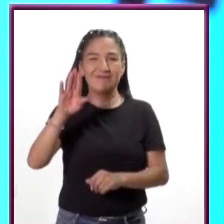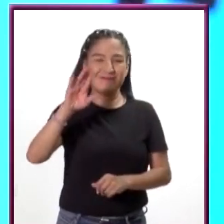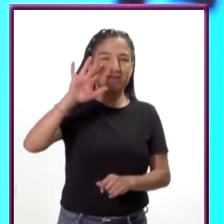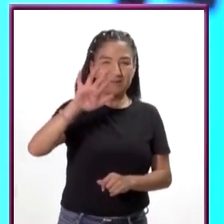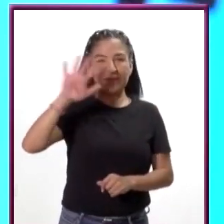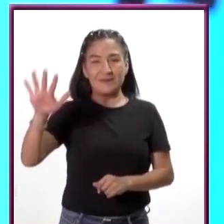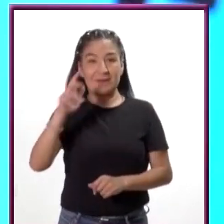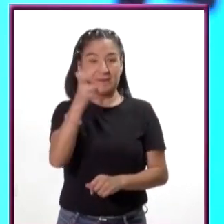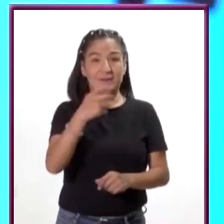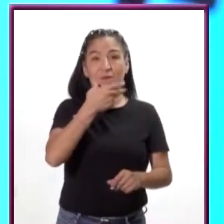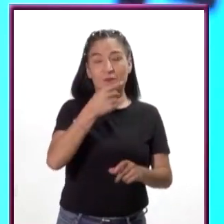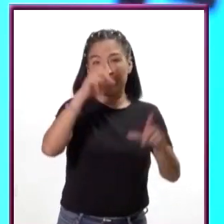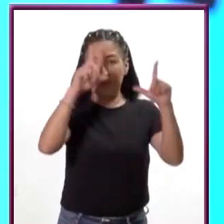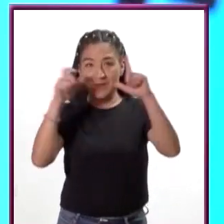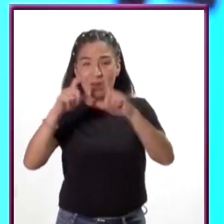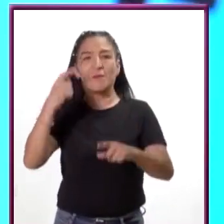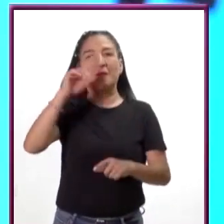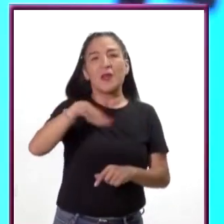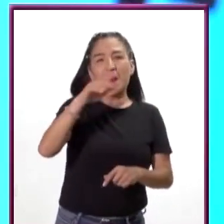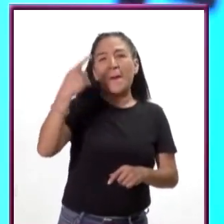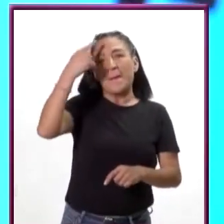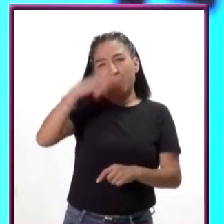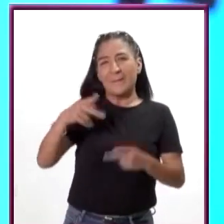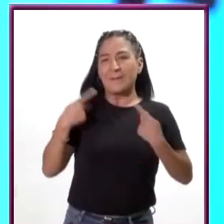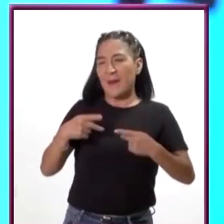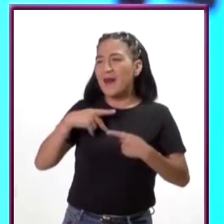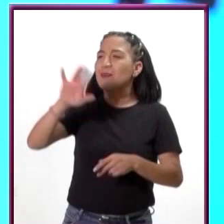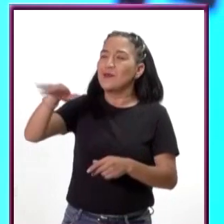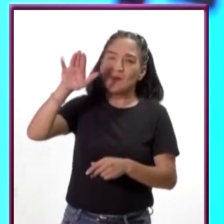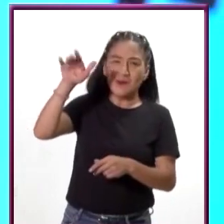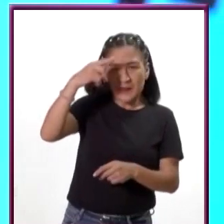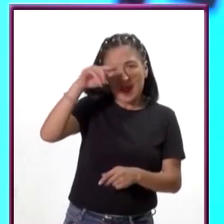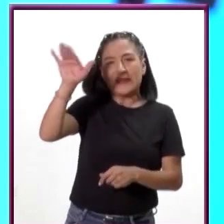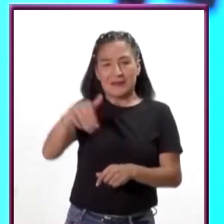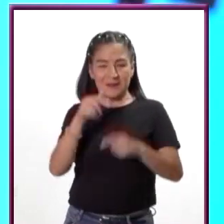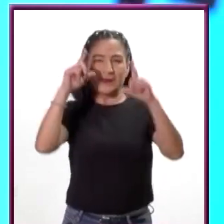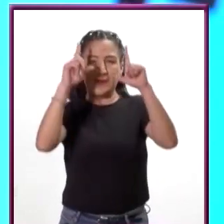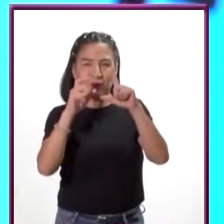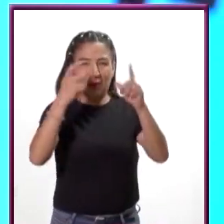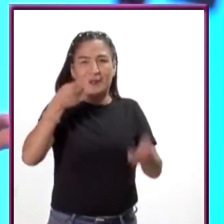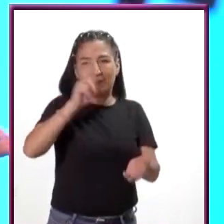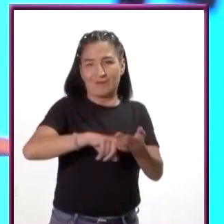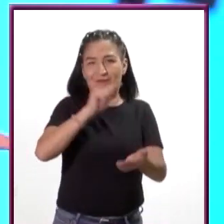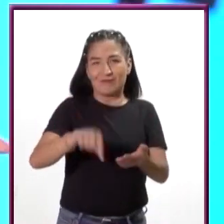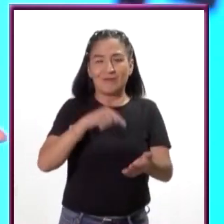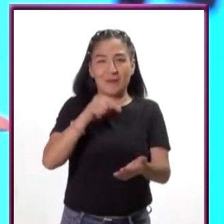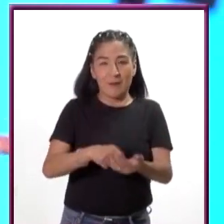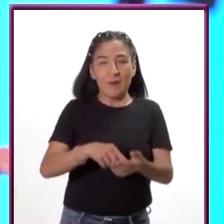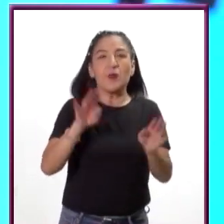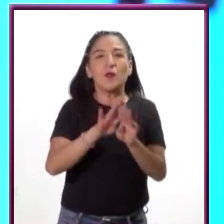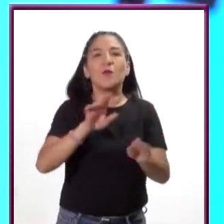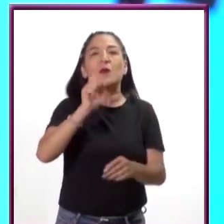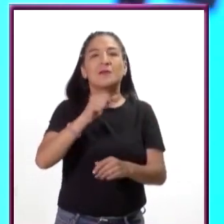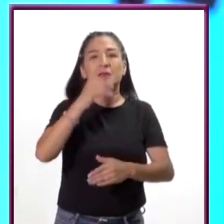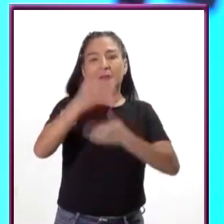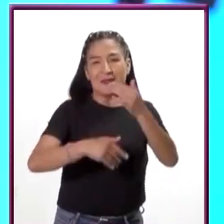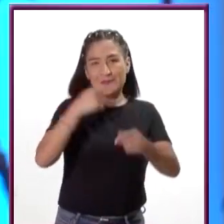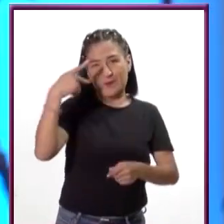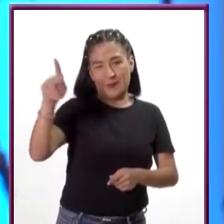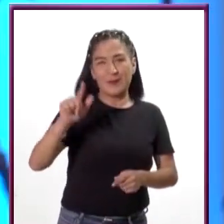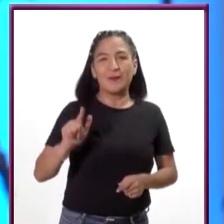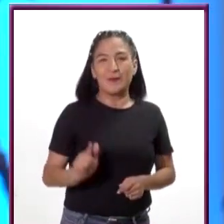fotógrafo era buscado por las personas para que les realizara retratos en su estudio. y en otros lugares de Jaral del Progreso,